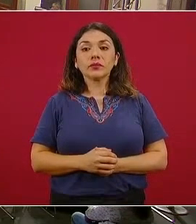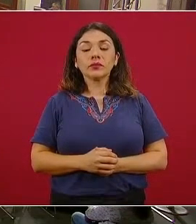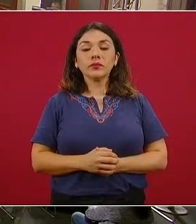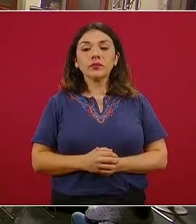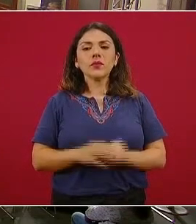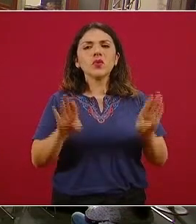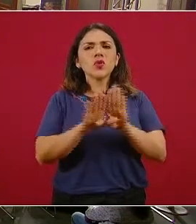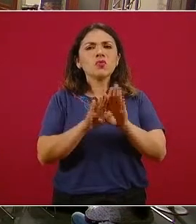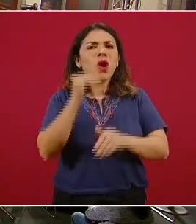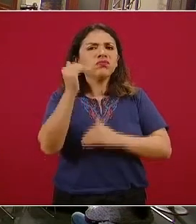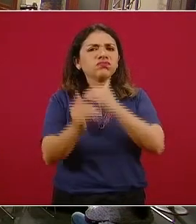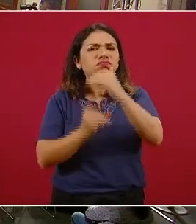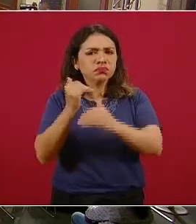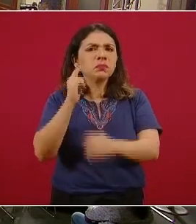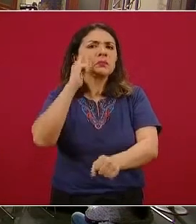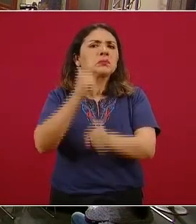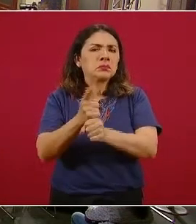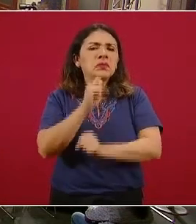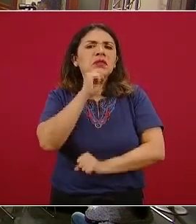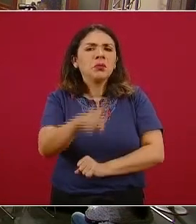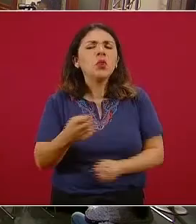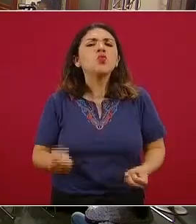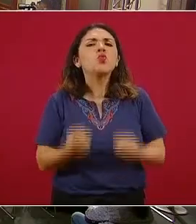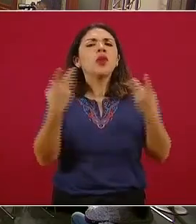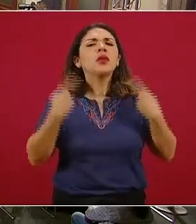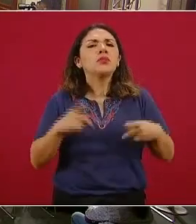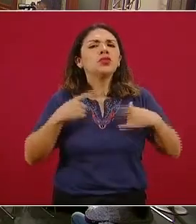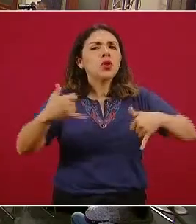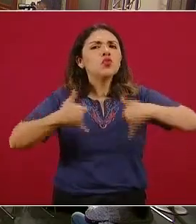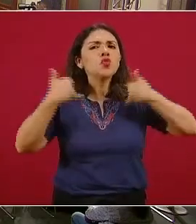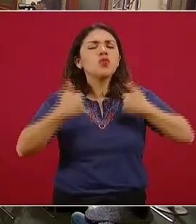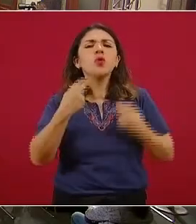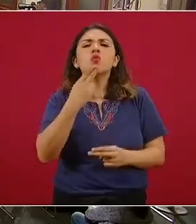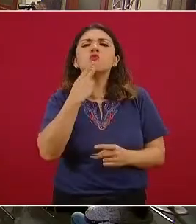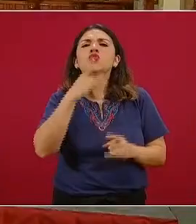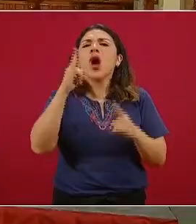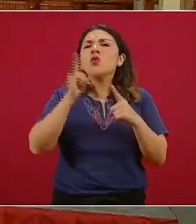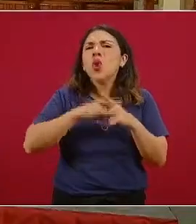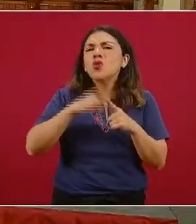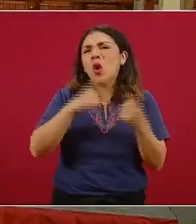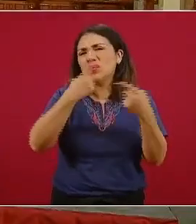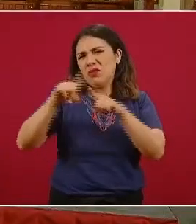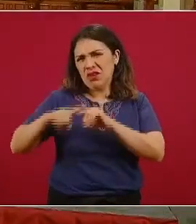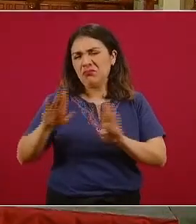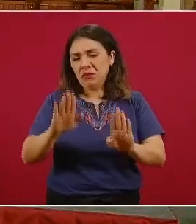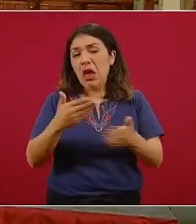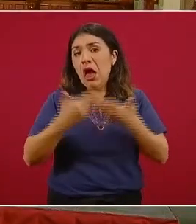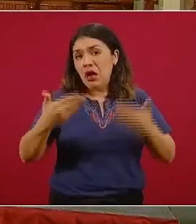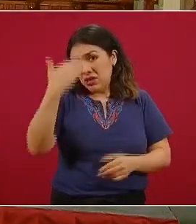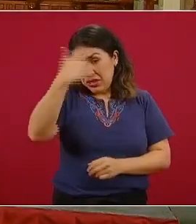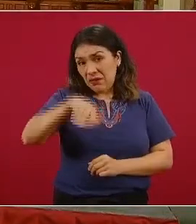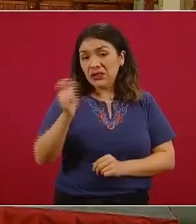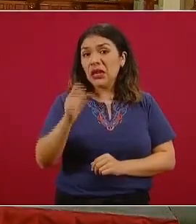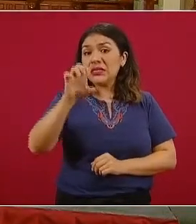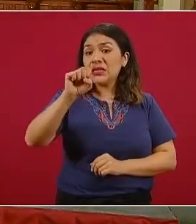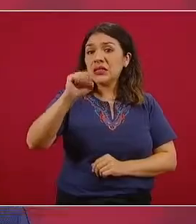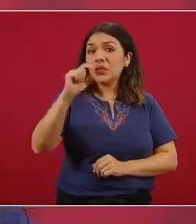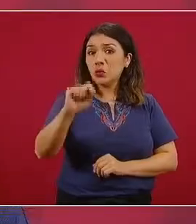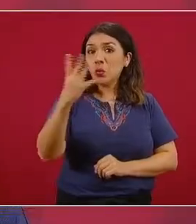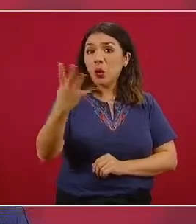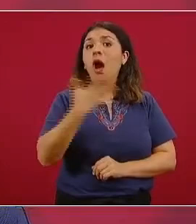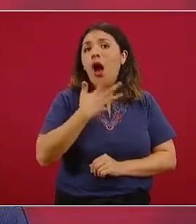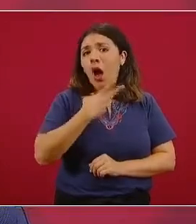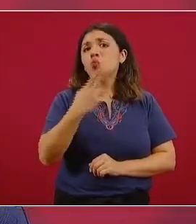el avance se nota también en cuántas adolescentes utilizan anticonceptivos, ¿no? Hoy tenemos que el 60.4 utilizan